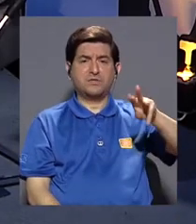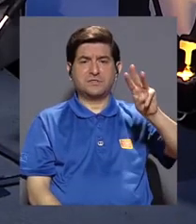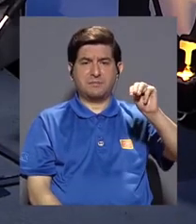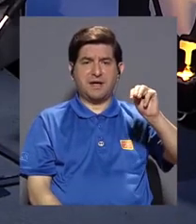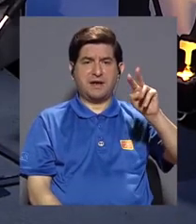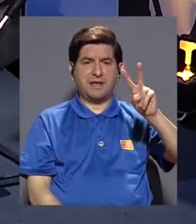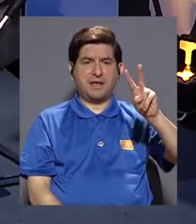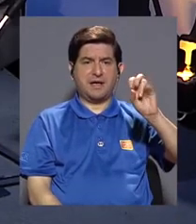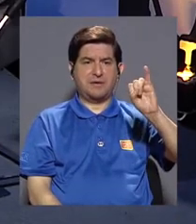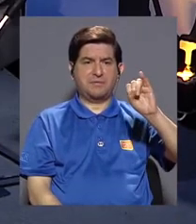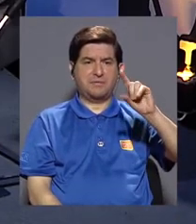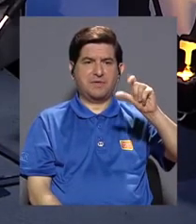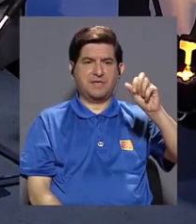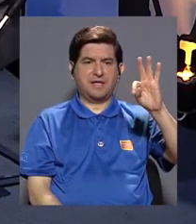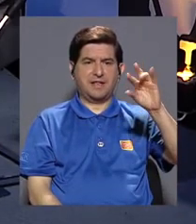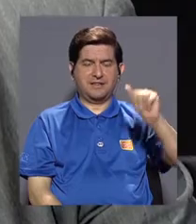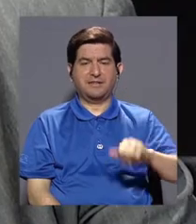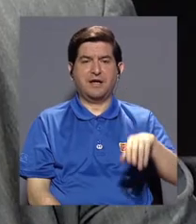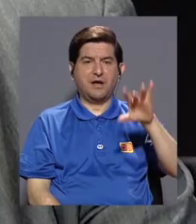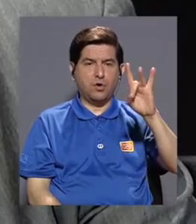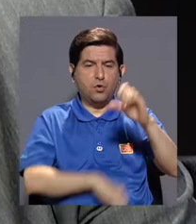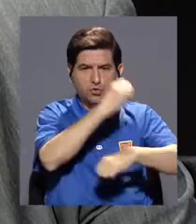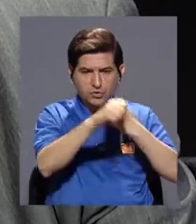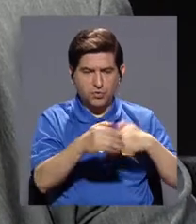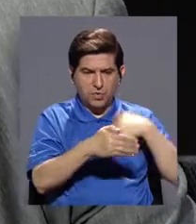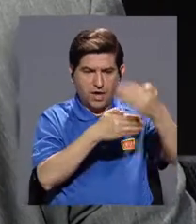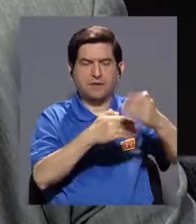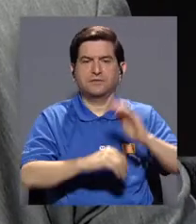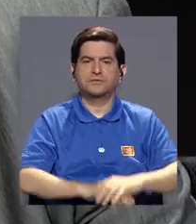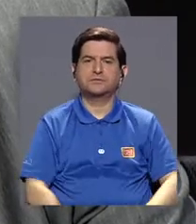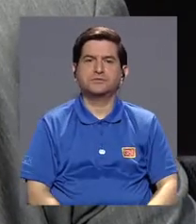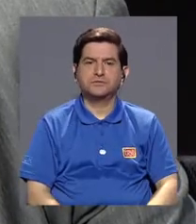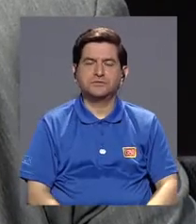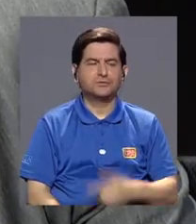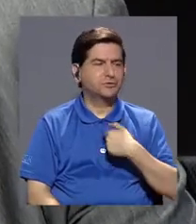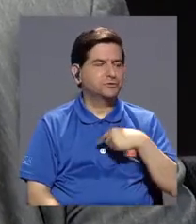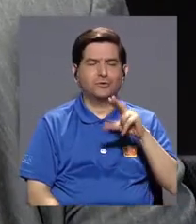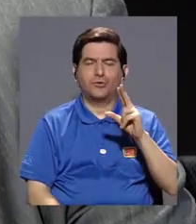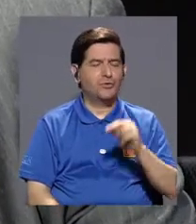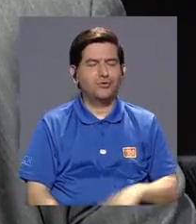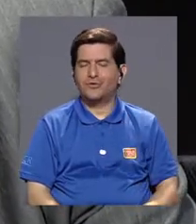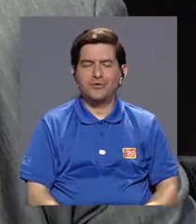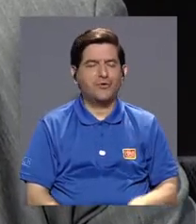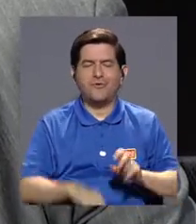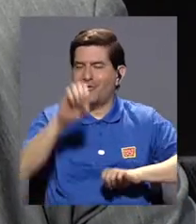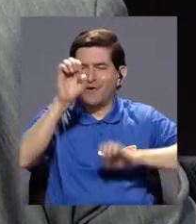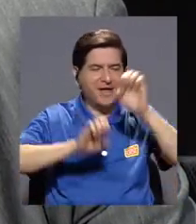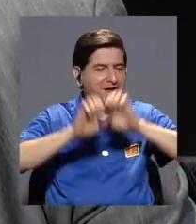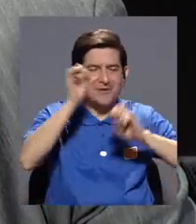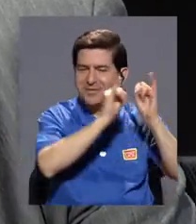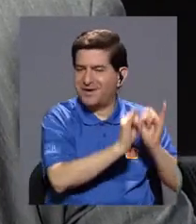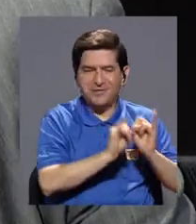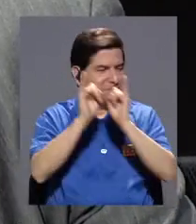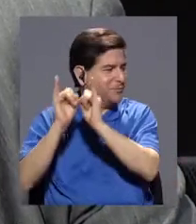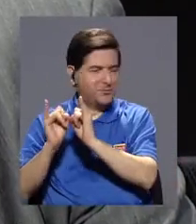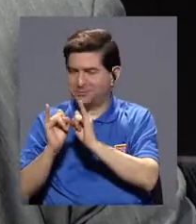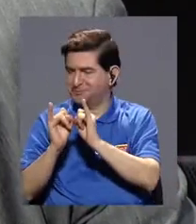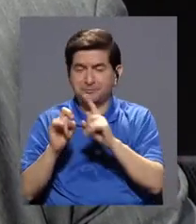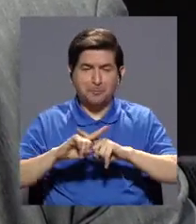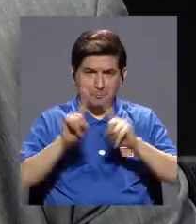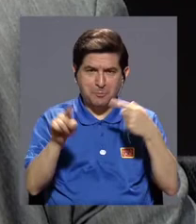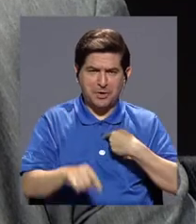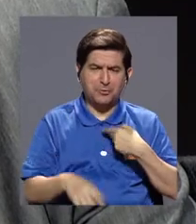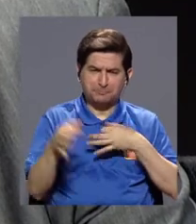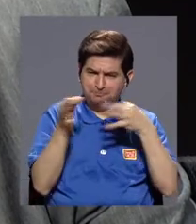Villalta 8 años después. Bueno, como te digo, no voy a entrar a hacer valoraciones individuales. Lo que sí te